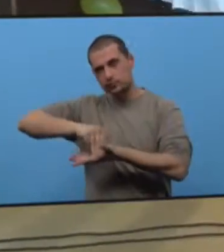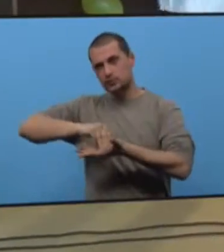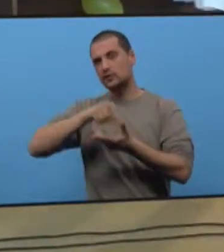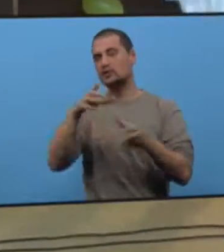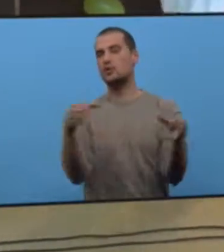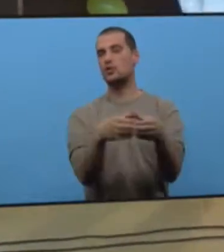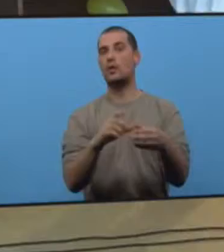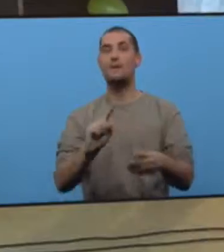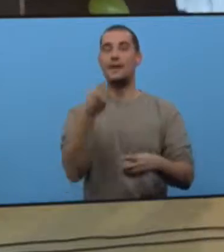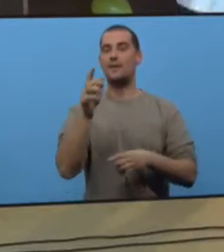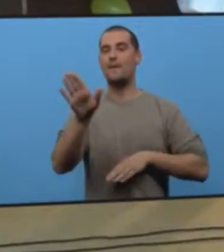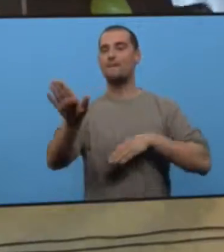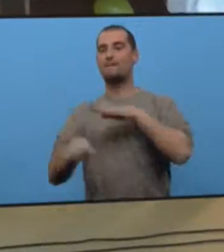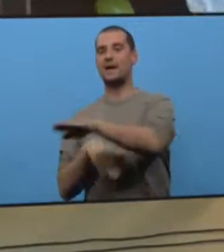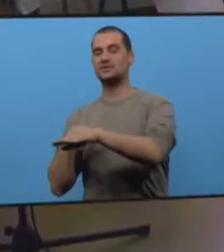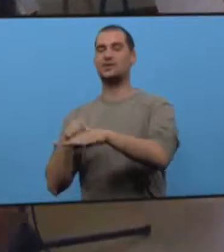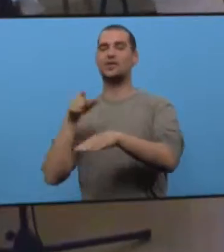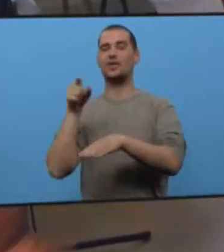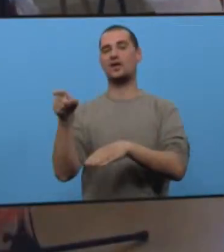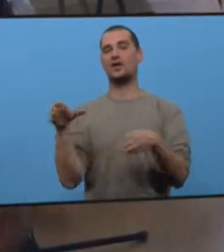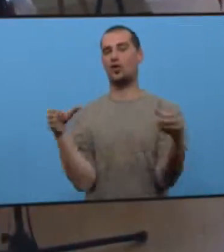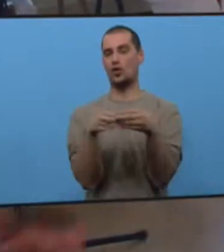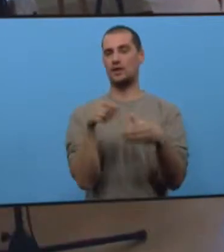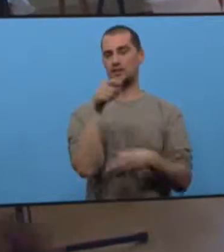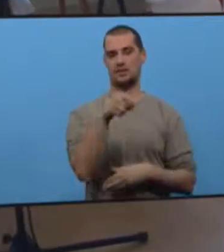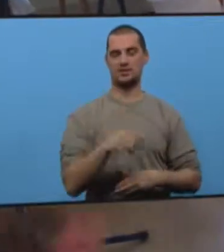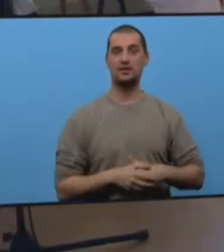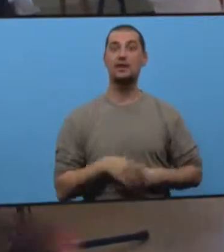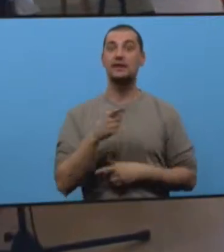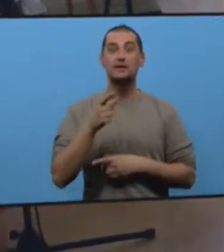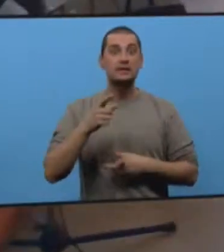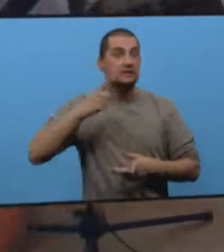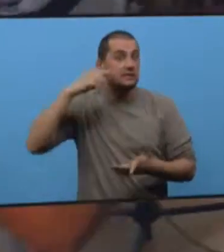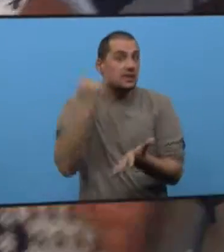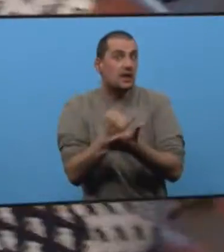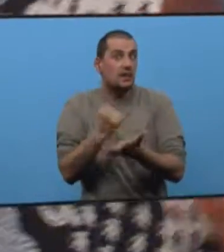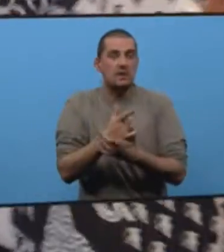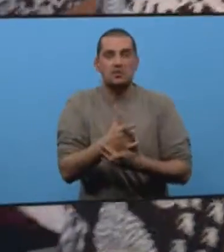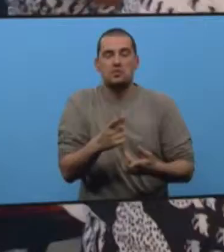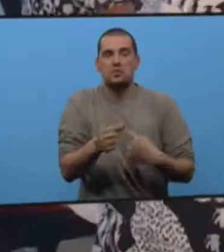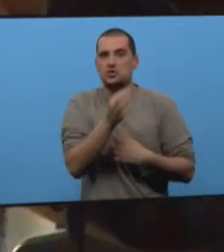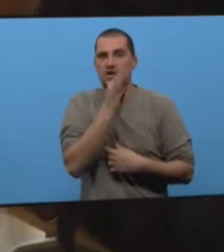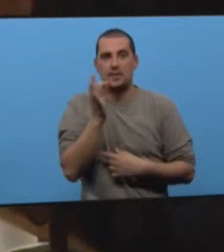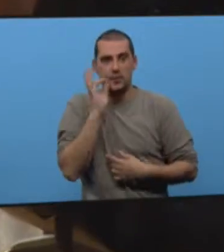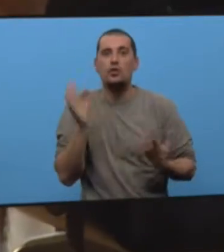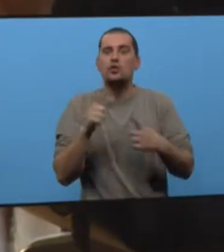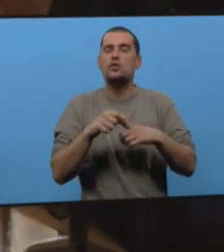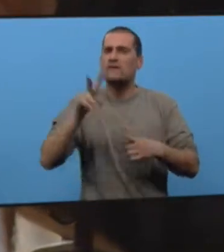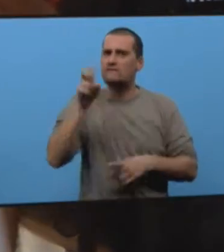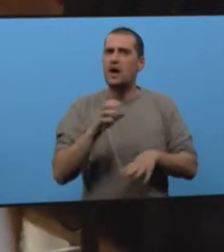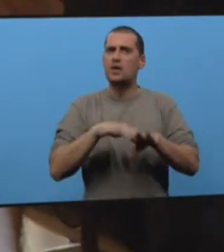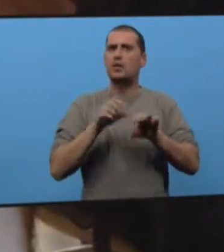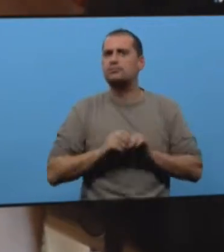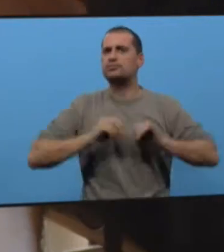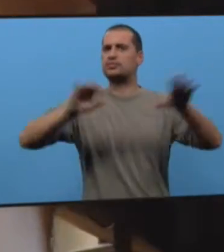paso de Nistra Batuco Exploration, como se chama o colectivo. Un experimento sen ánimo de lucro que servirá de promoción ao grupo e que